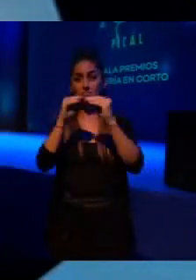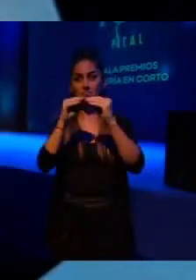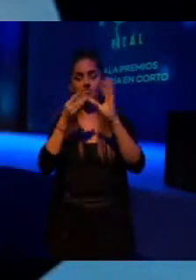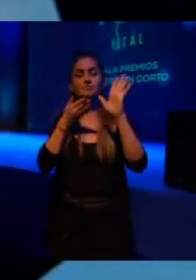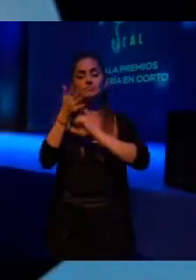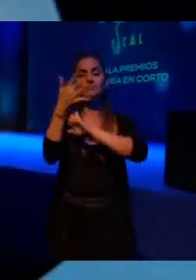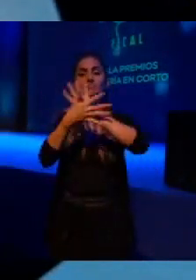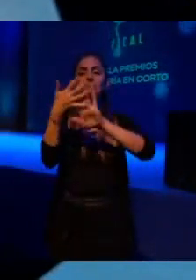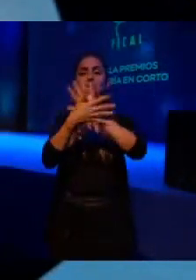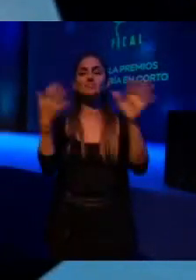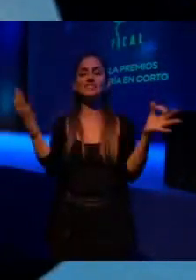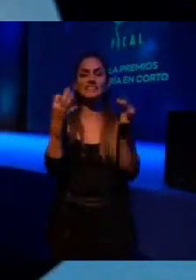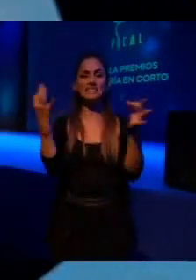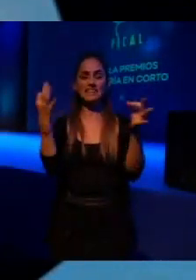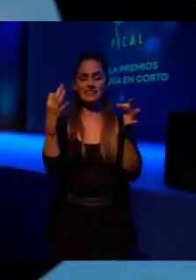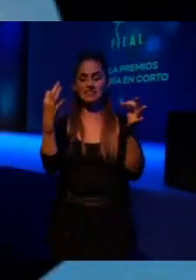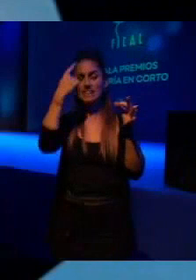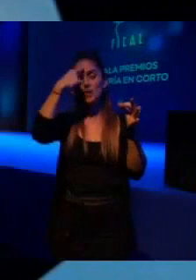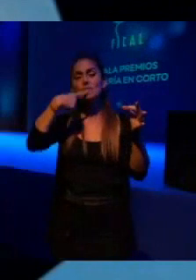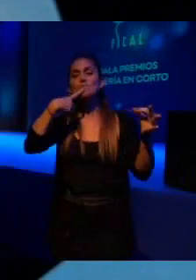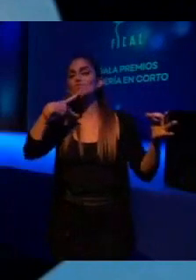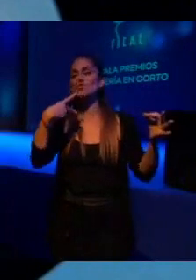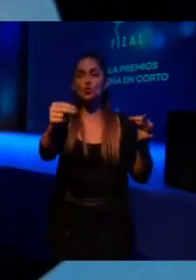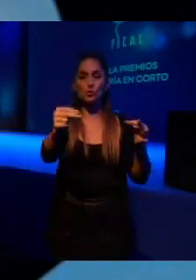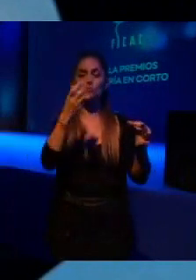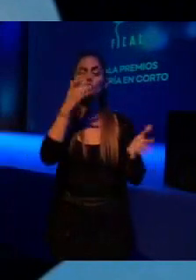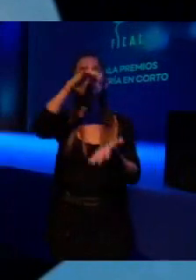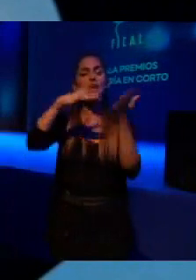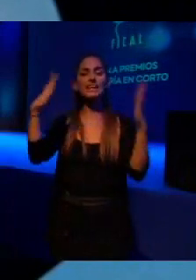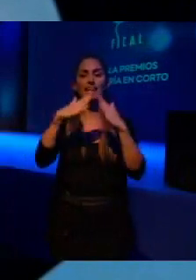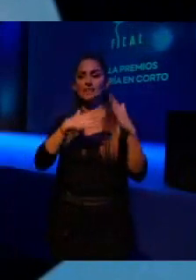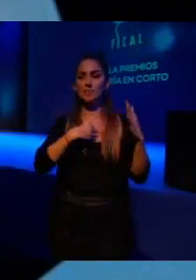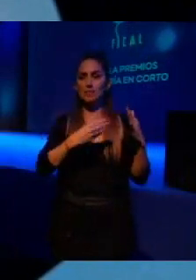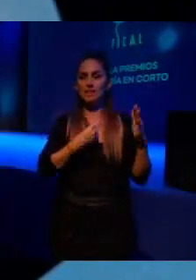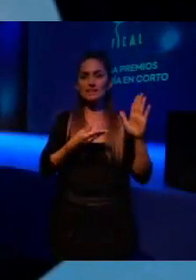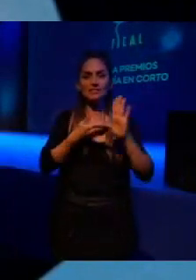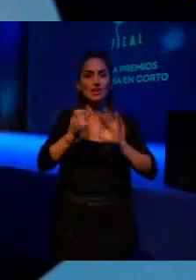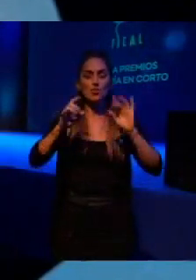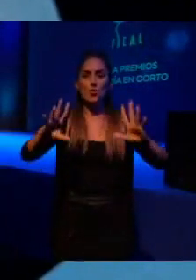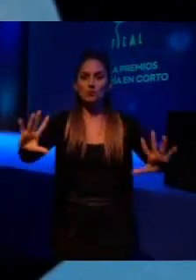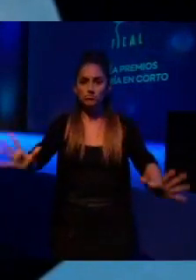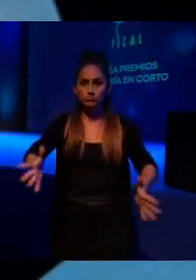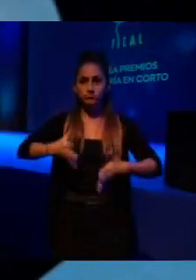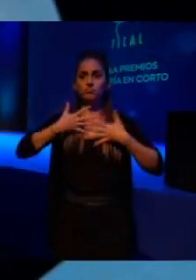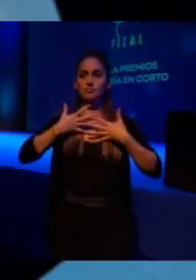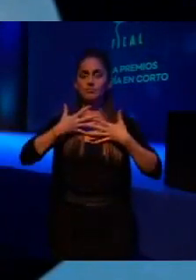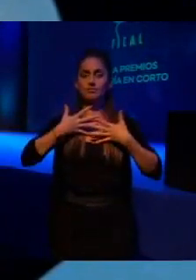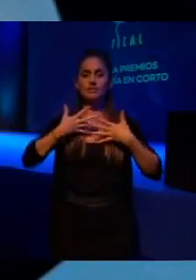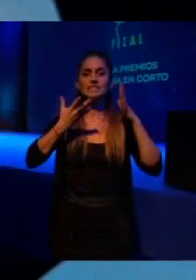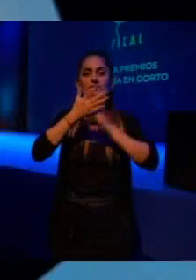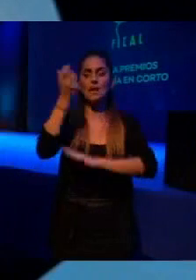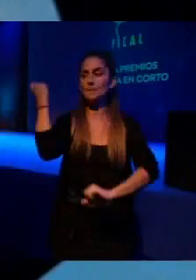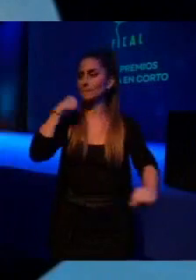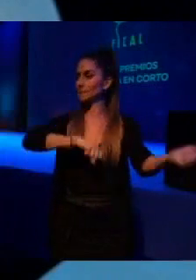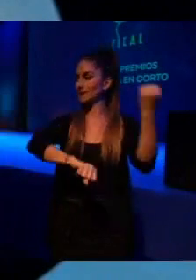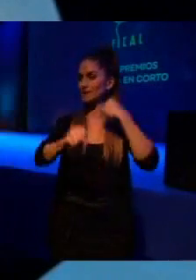de la importancia de saber decir que no a proyectos. Cuando llegó La Casa de Papel fue un aluvión, ¿no?, de personajes